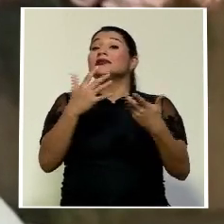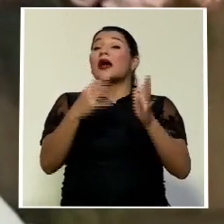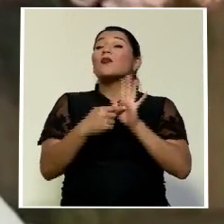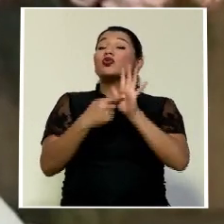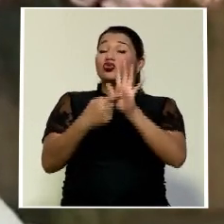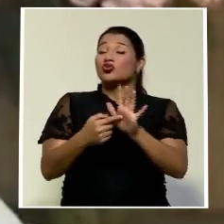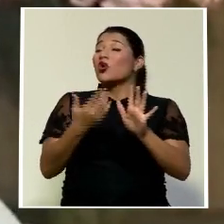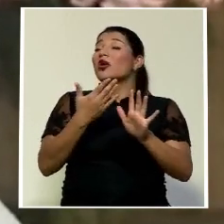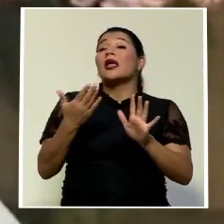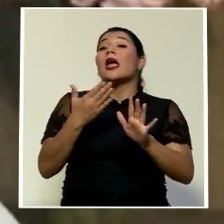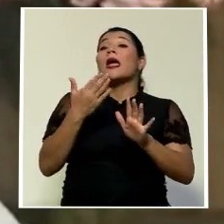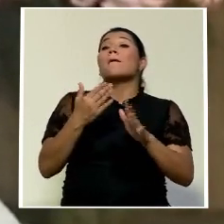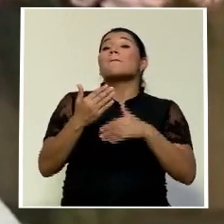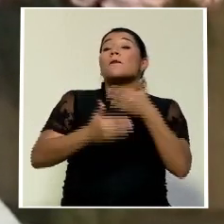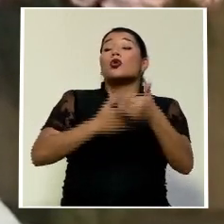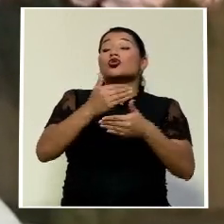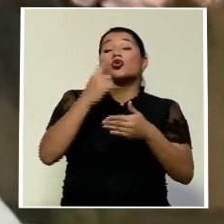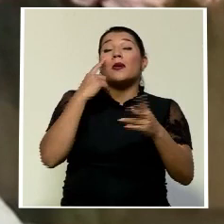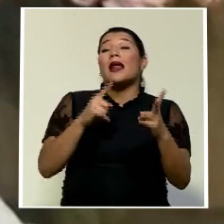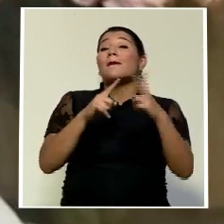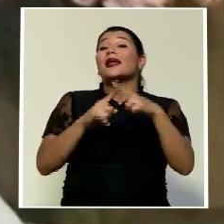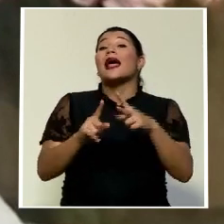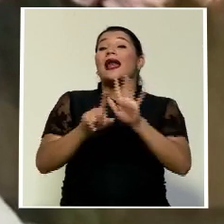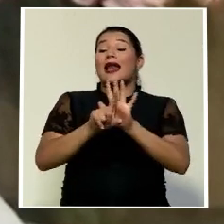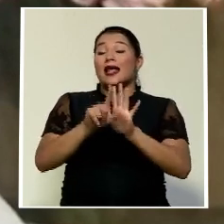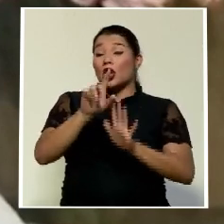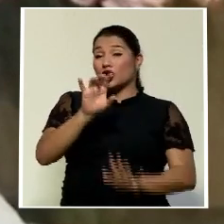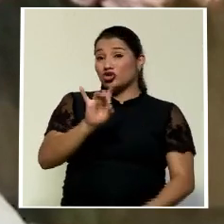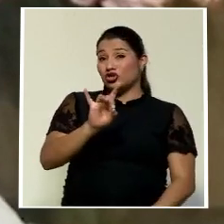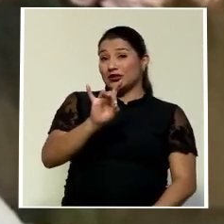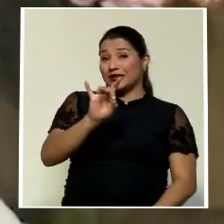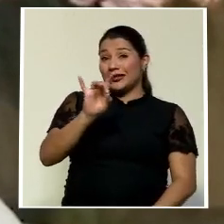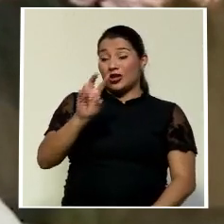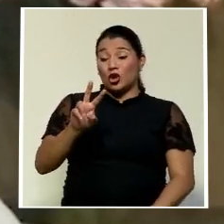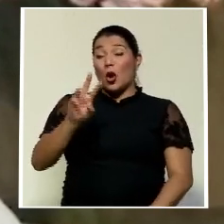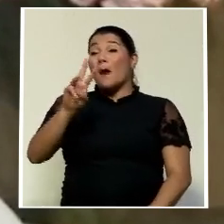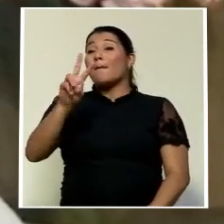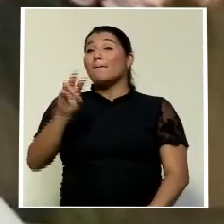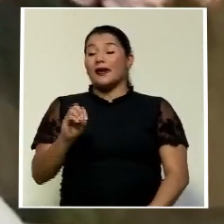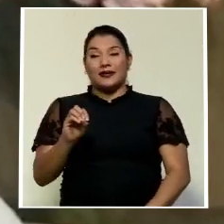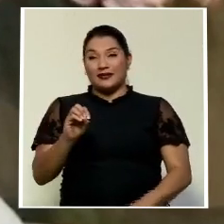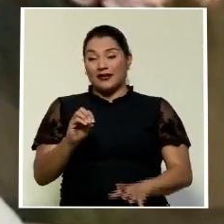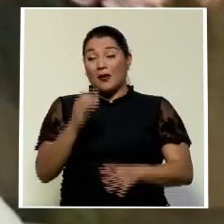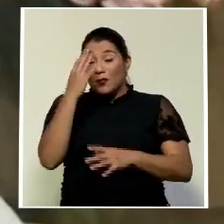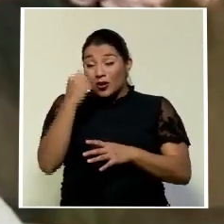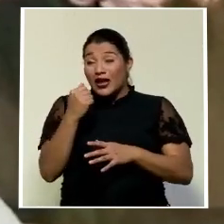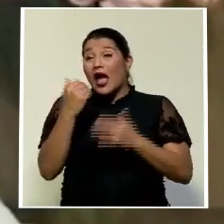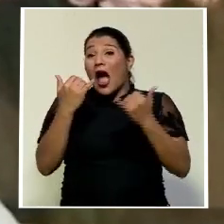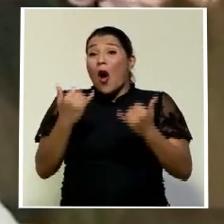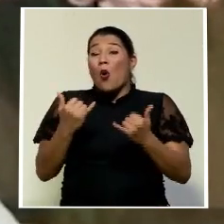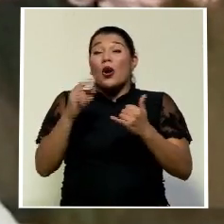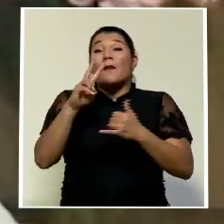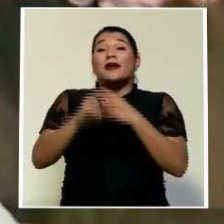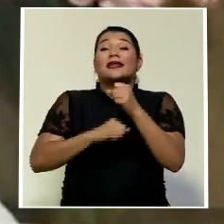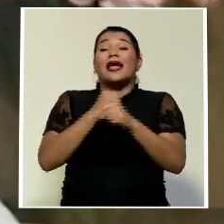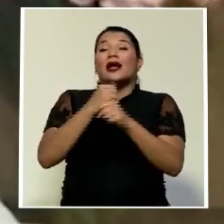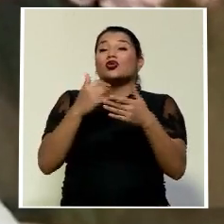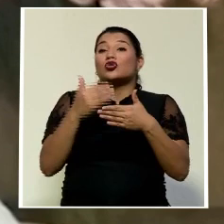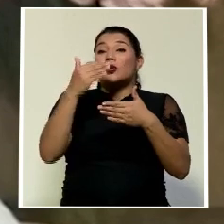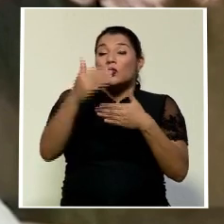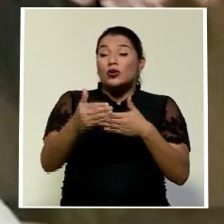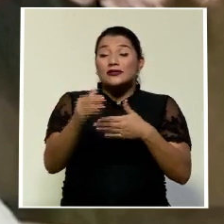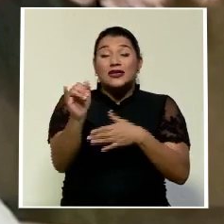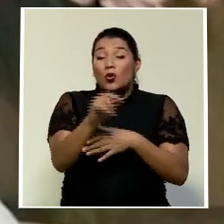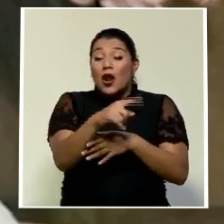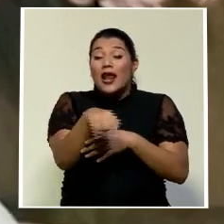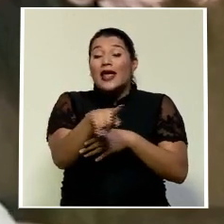en el proceso de implementación de la Ley 8220 y su reglamento, pues 19 años después de su publicación aún no ha sido cumplida en su